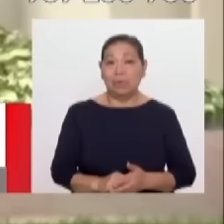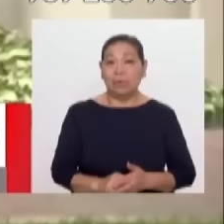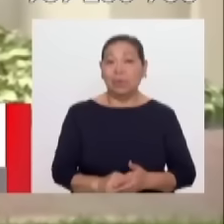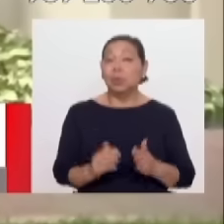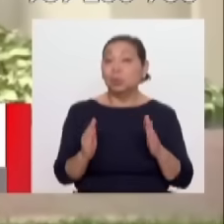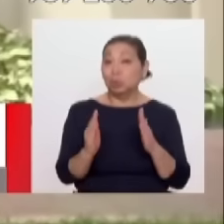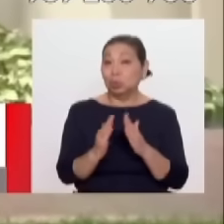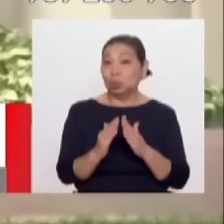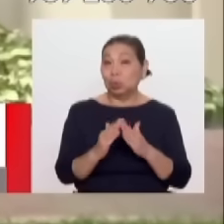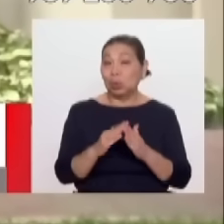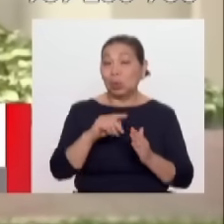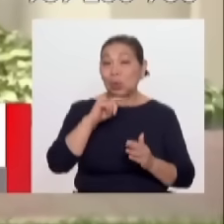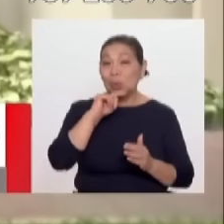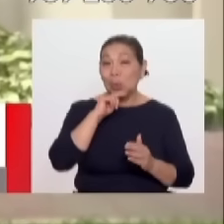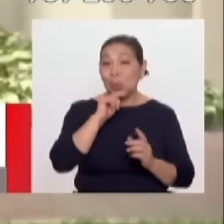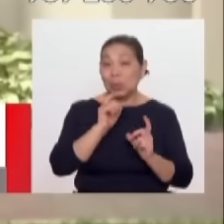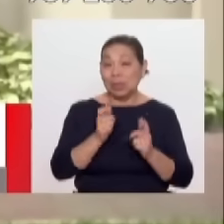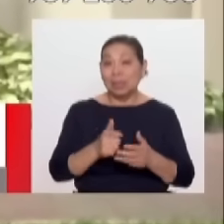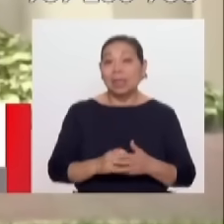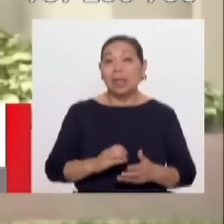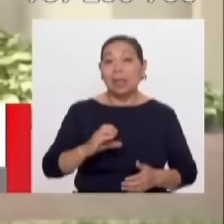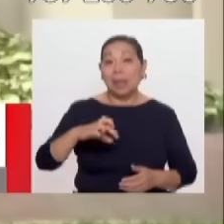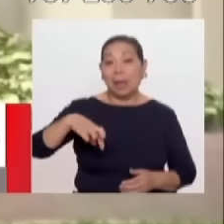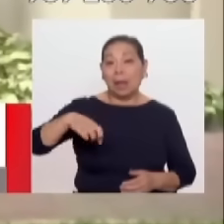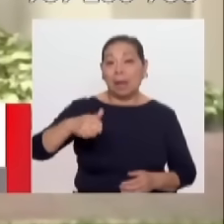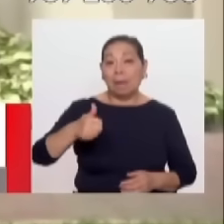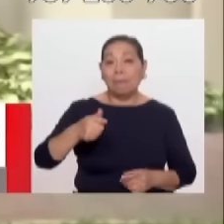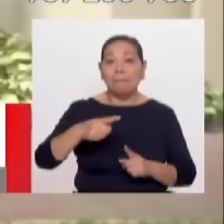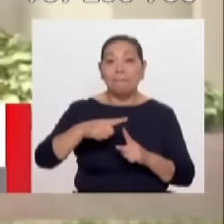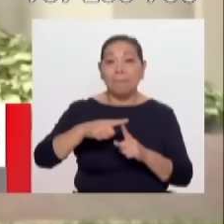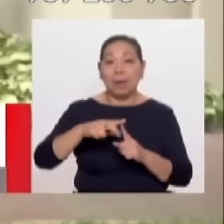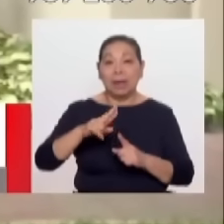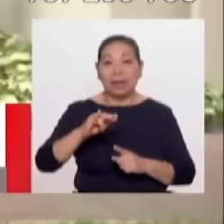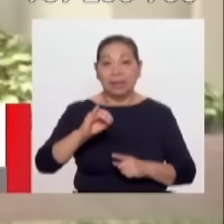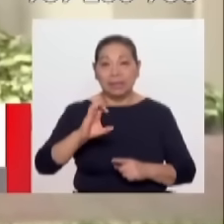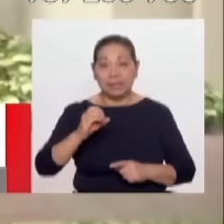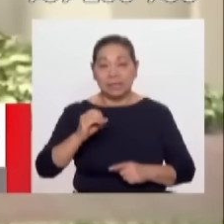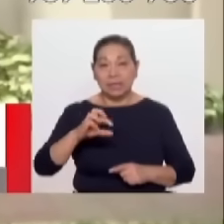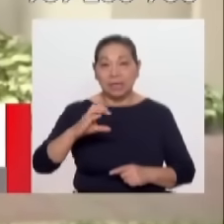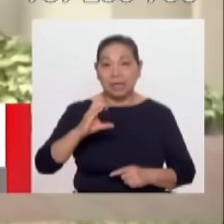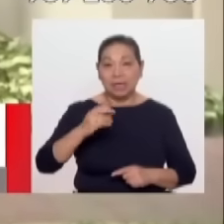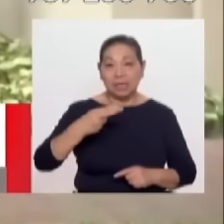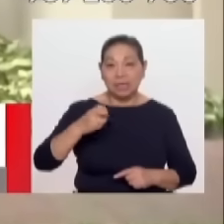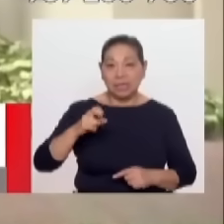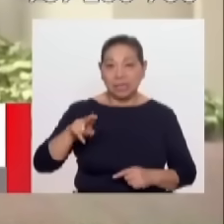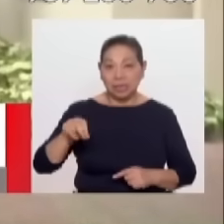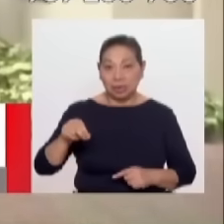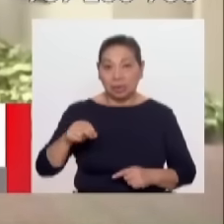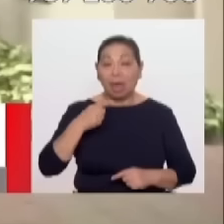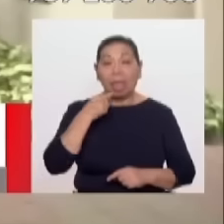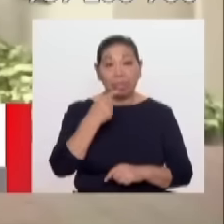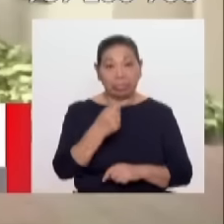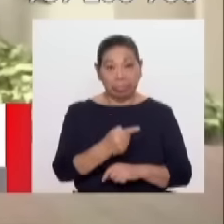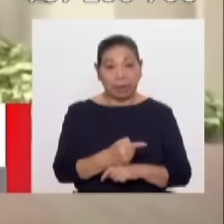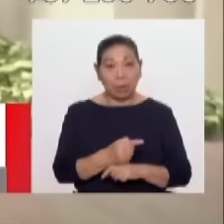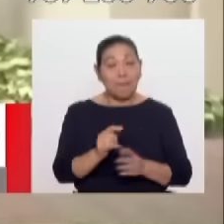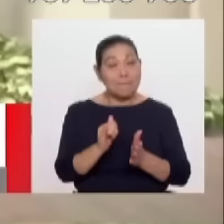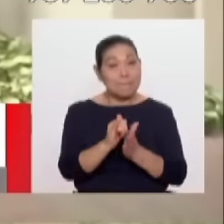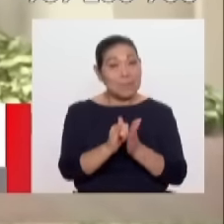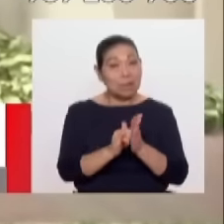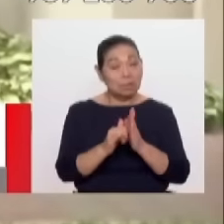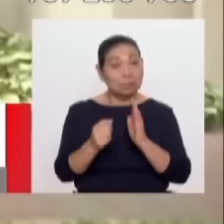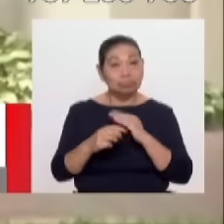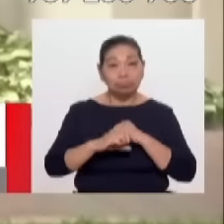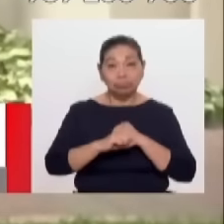de las viviendas de la congresista Patricia Chirinos, quien ayer domingo por la noche hizo una denuncia a través de un video